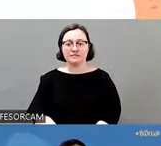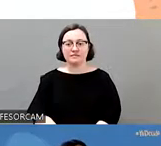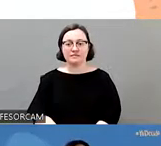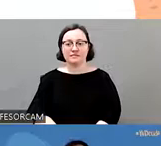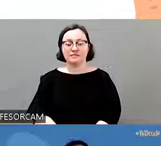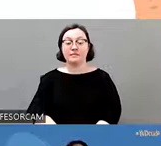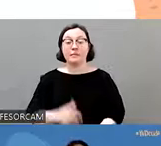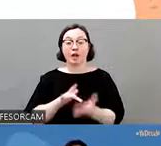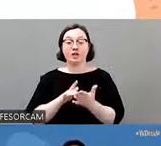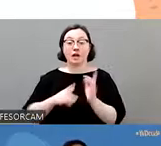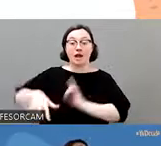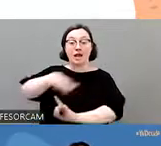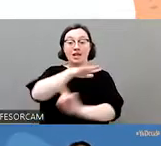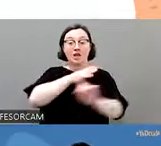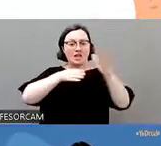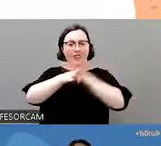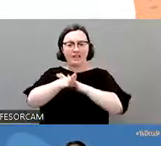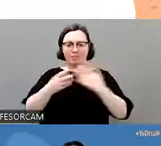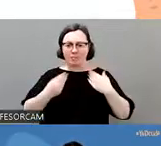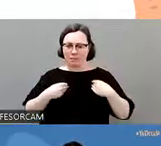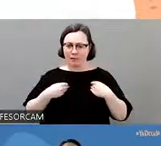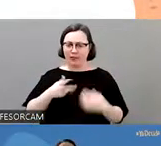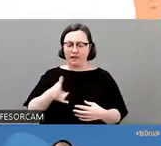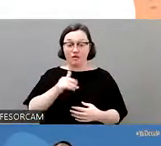vivir en entornos accesibles